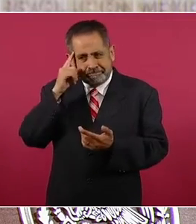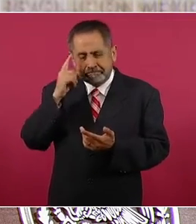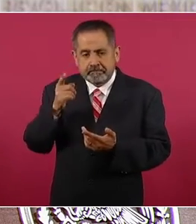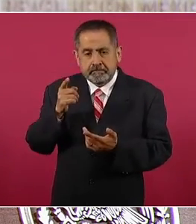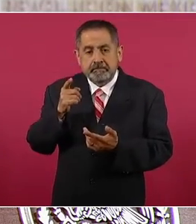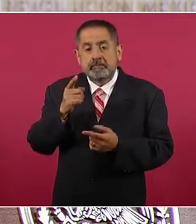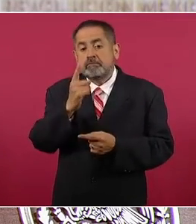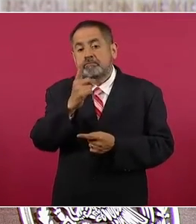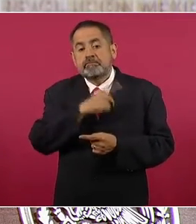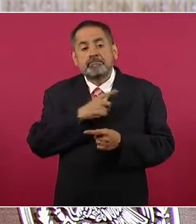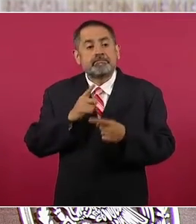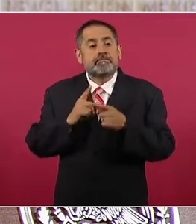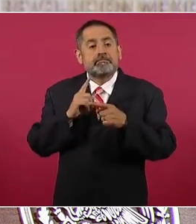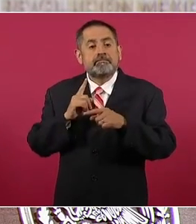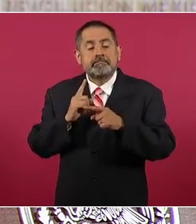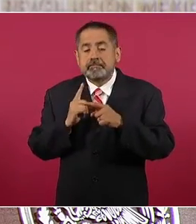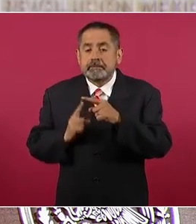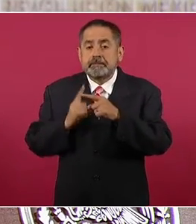añadir